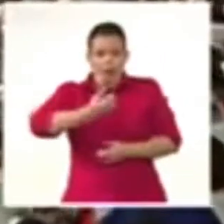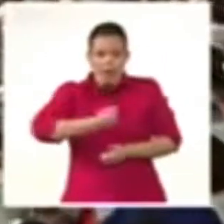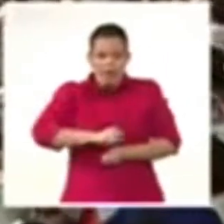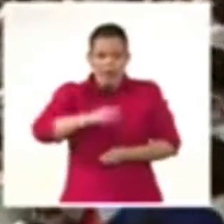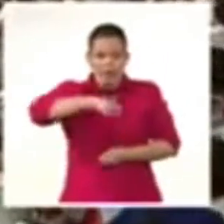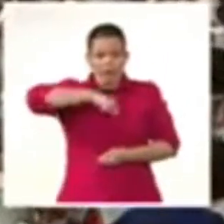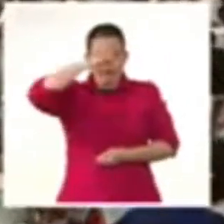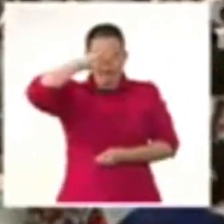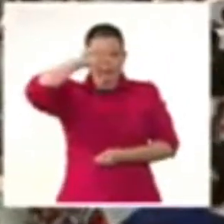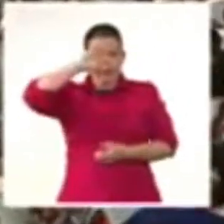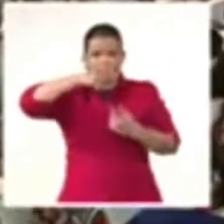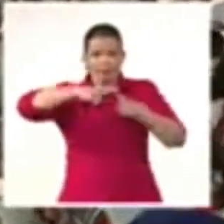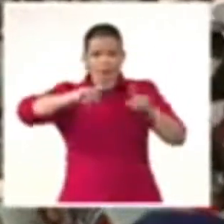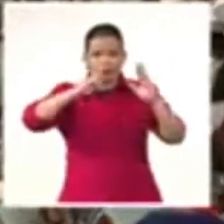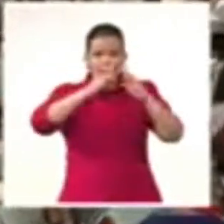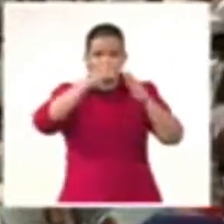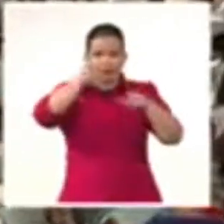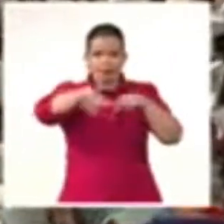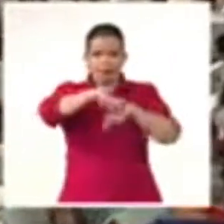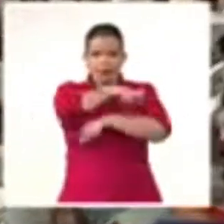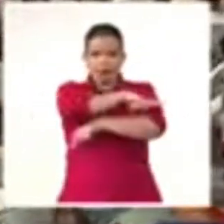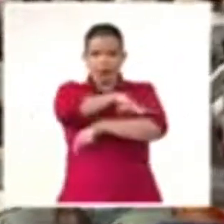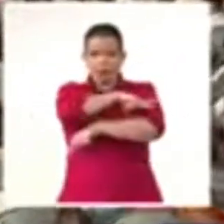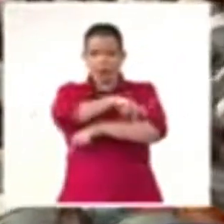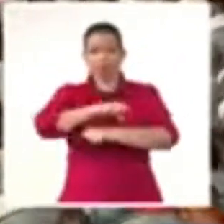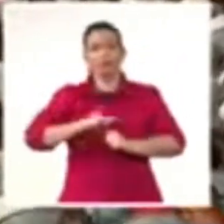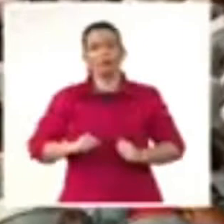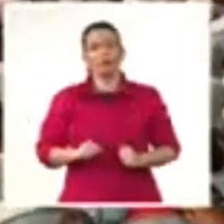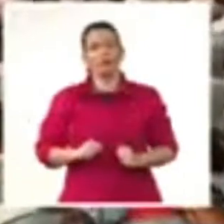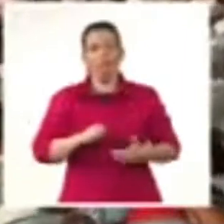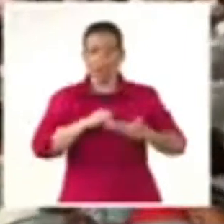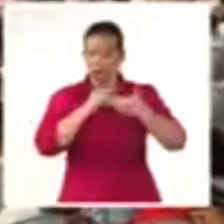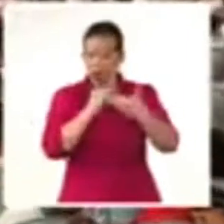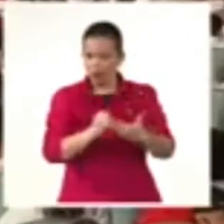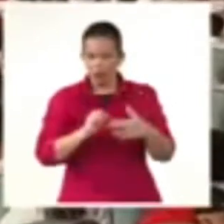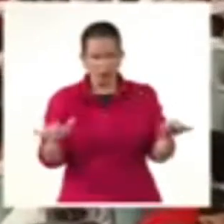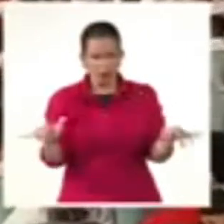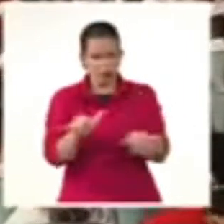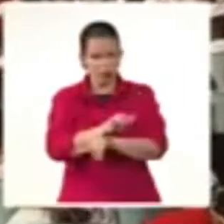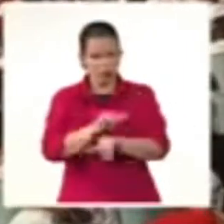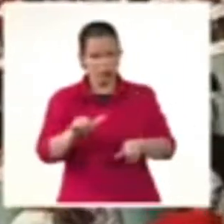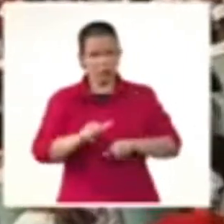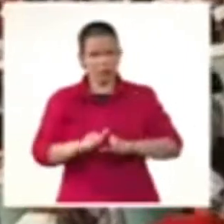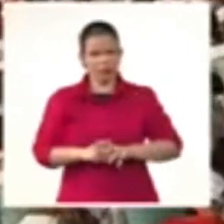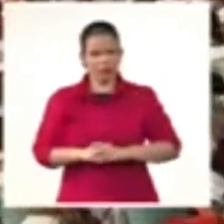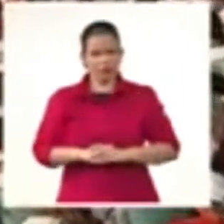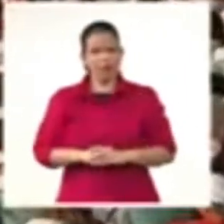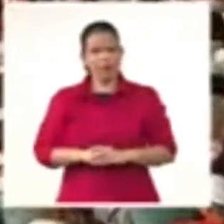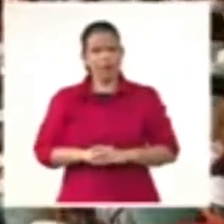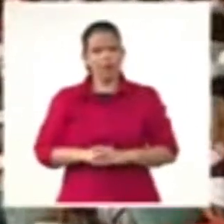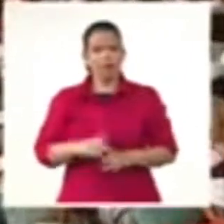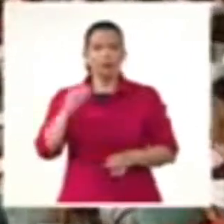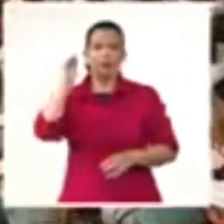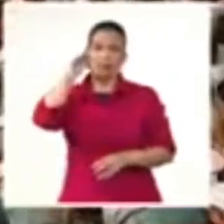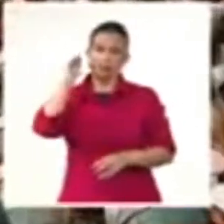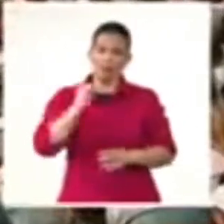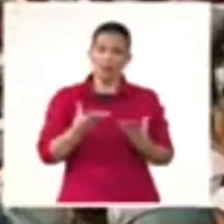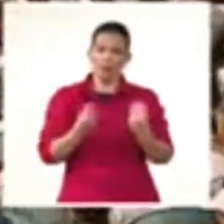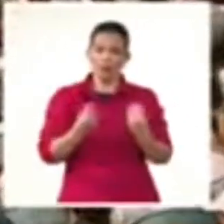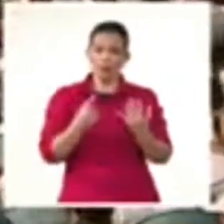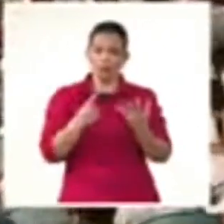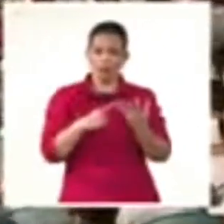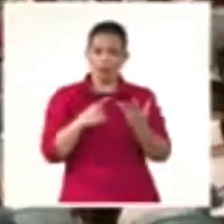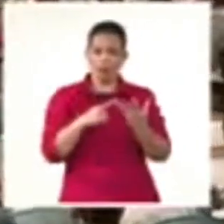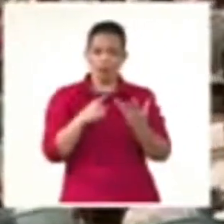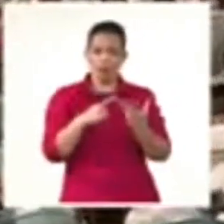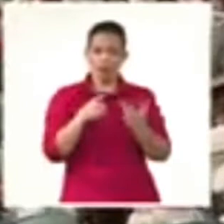países, incluyendo los Estados Unidos. Frente a las evidentes carencias materiales padecidas en